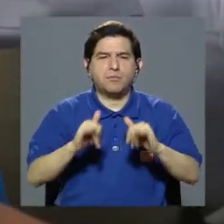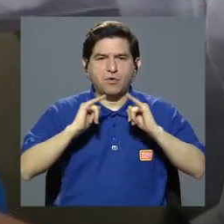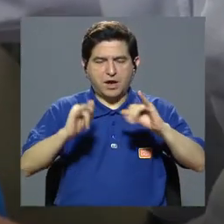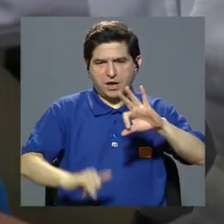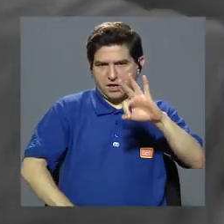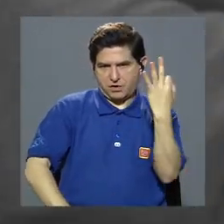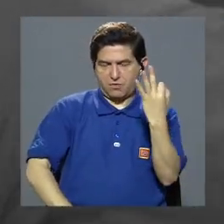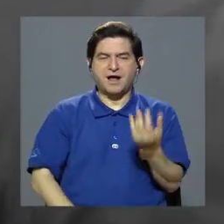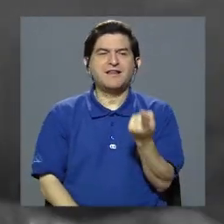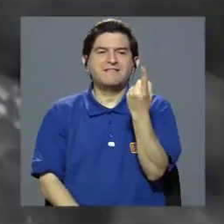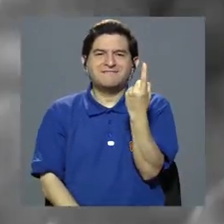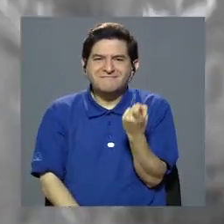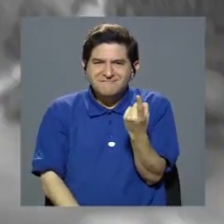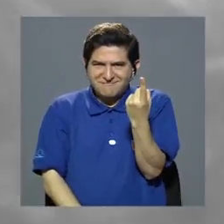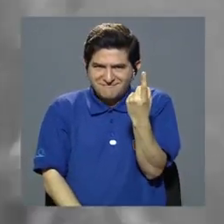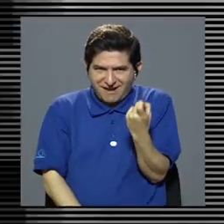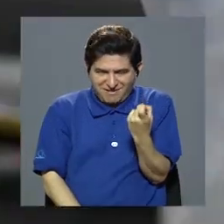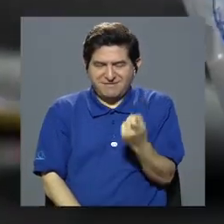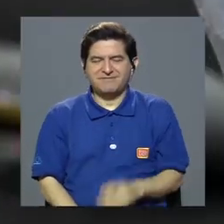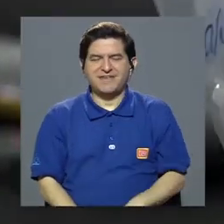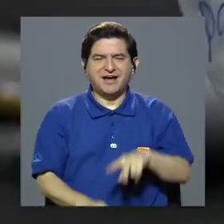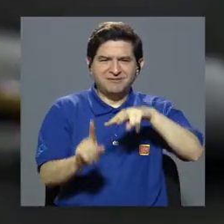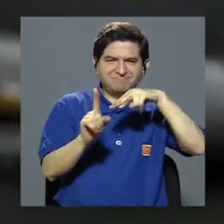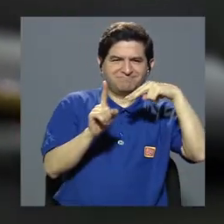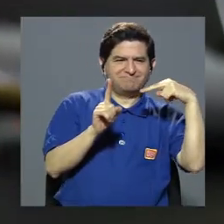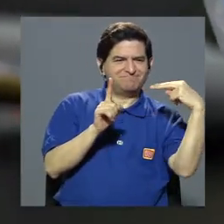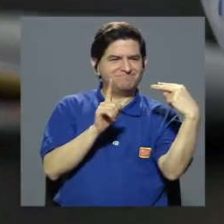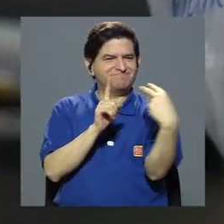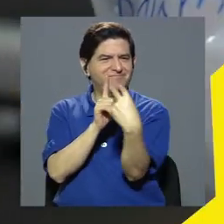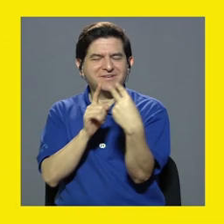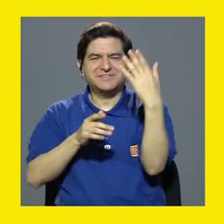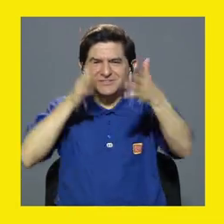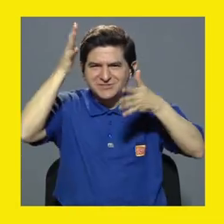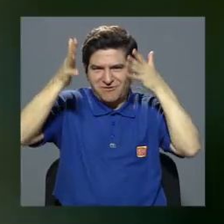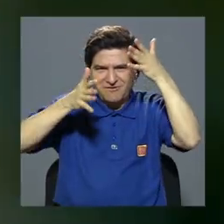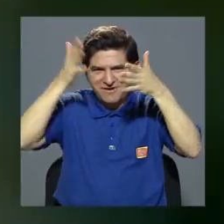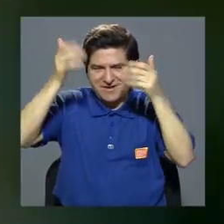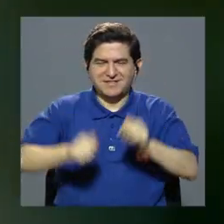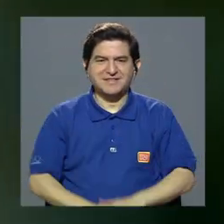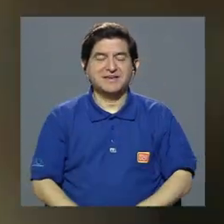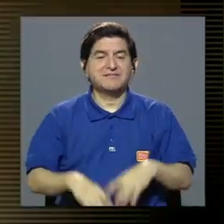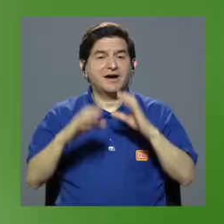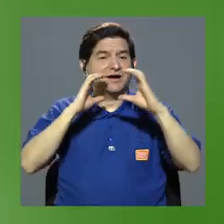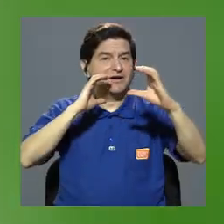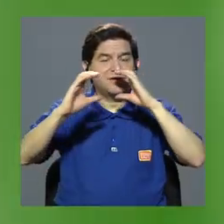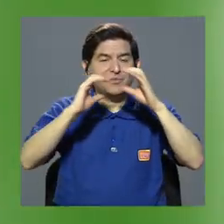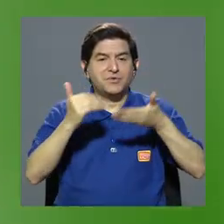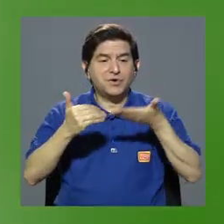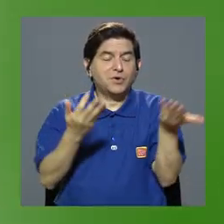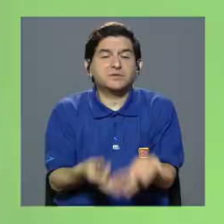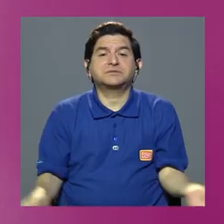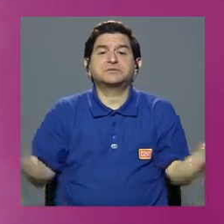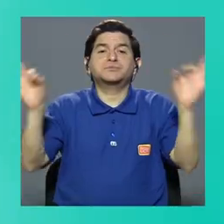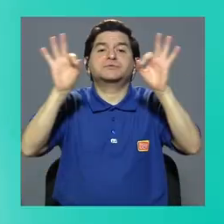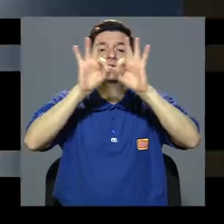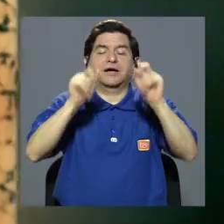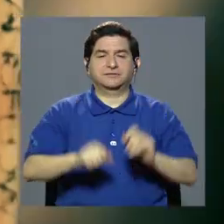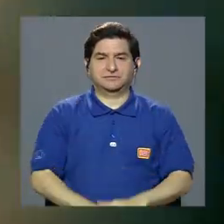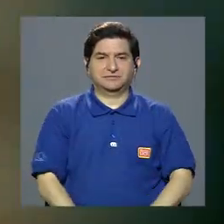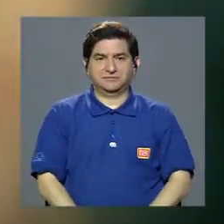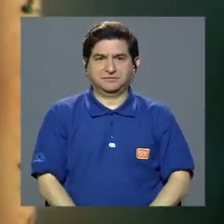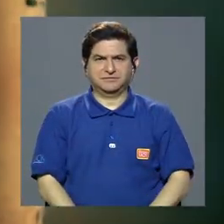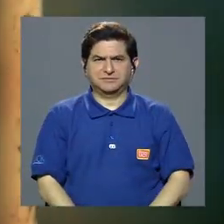me parece que falta o falta como una visión una visión creativa para para transmitir como cosas importantes